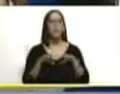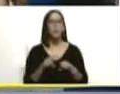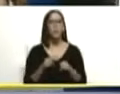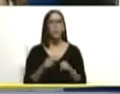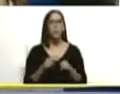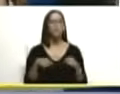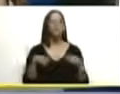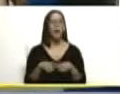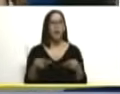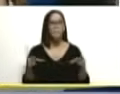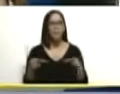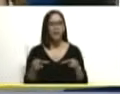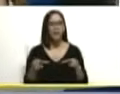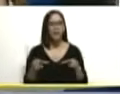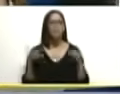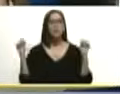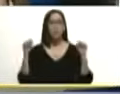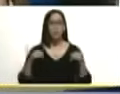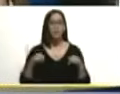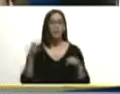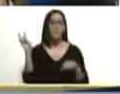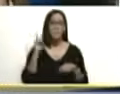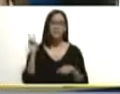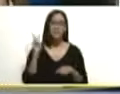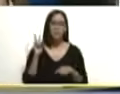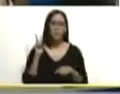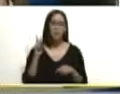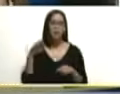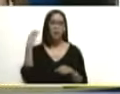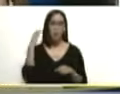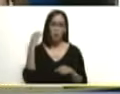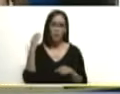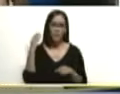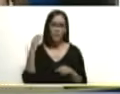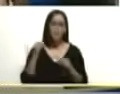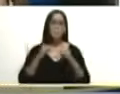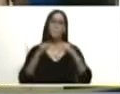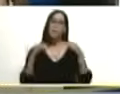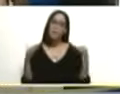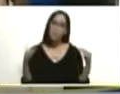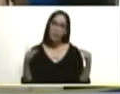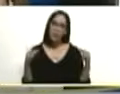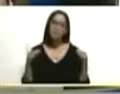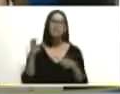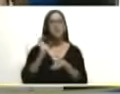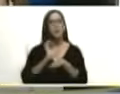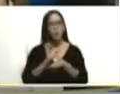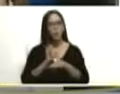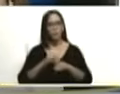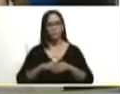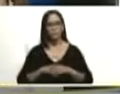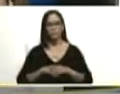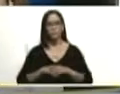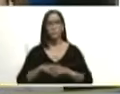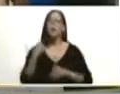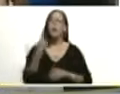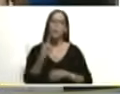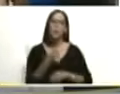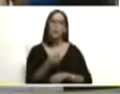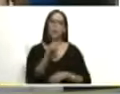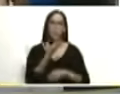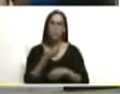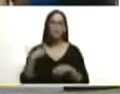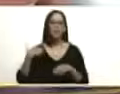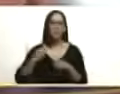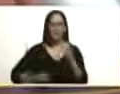los espacios de lo que hoy es Venezuela, Colombia, Panamá y Ecuador. Una gran república